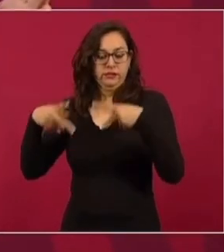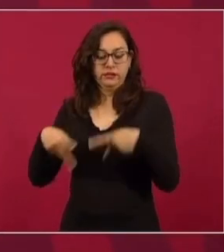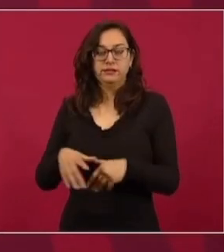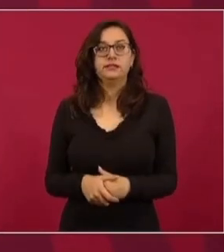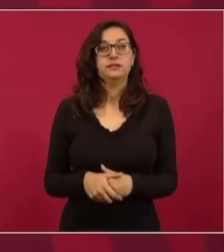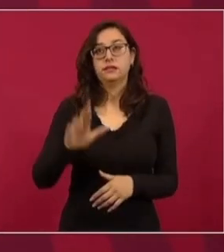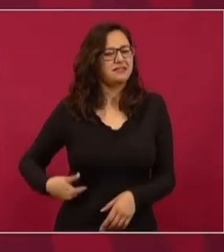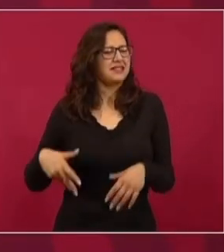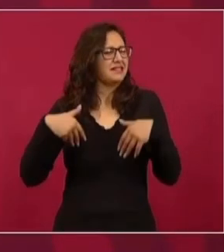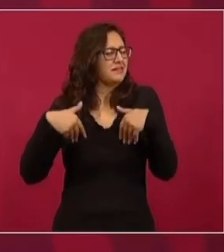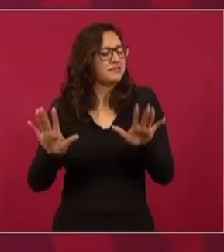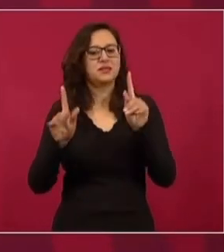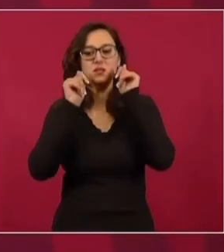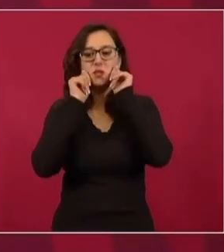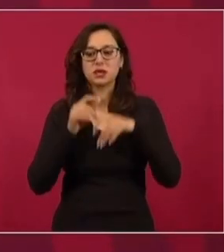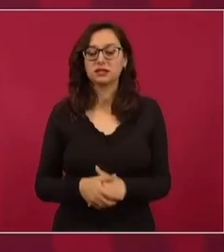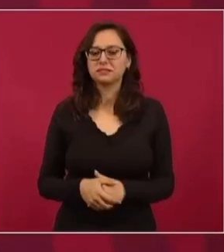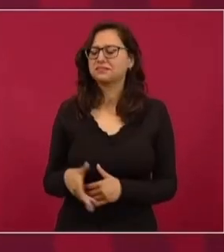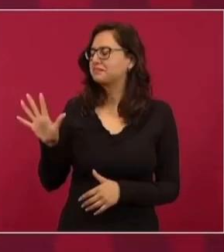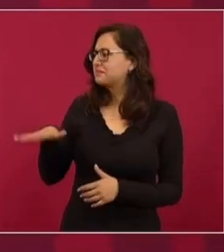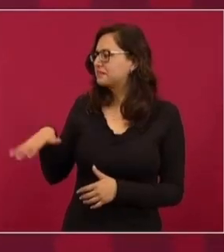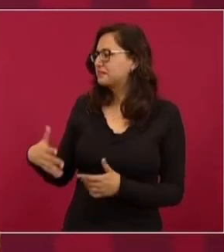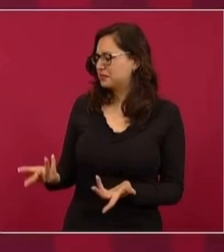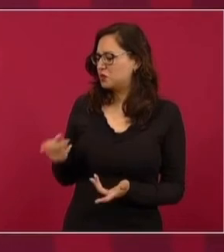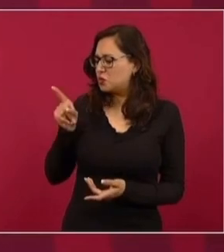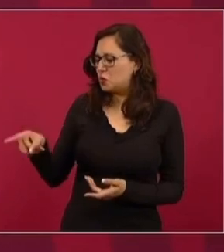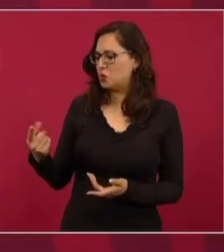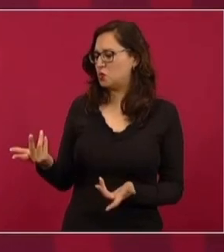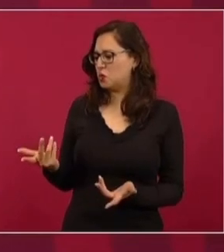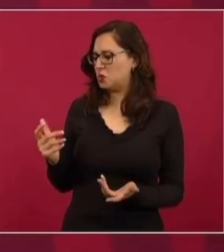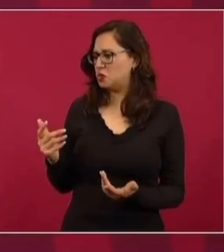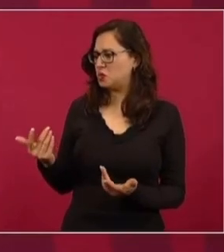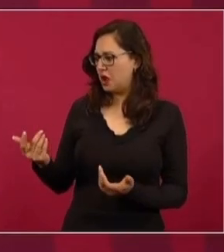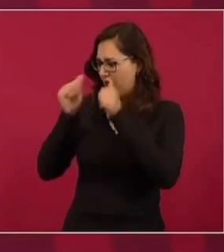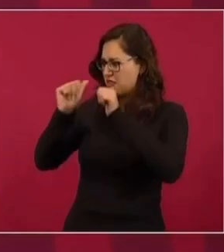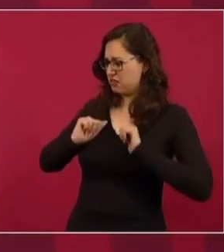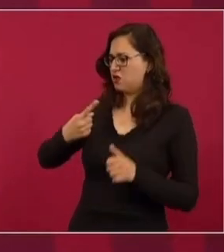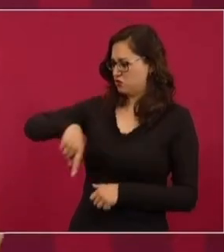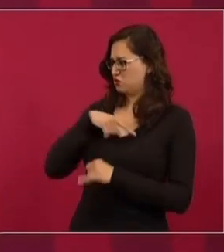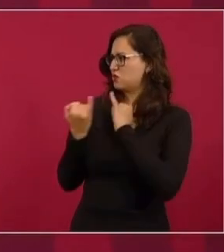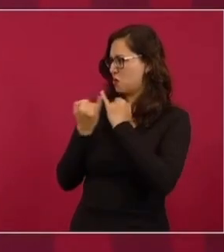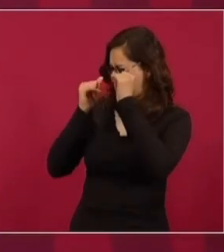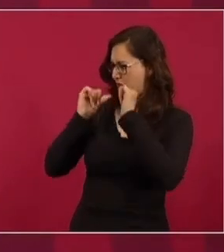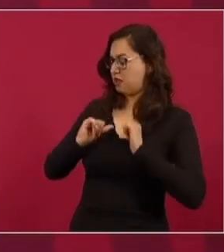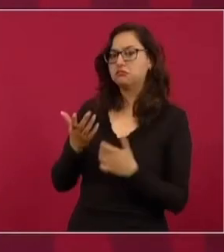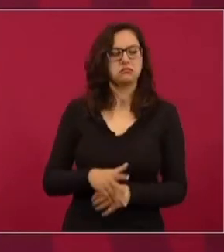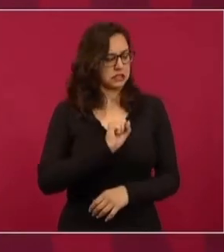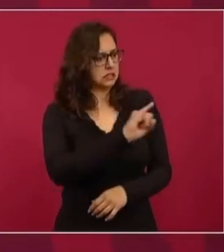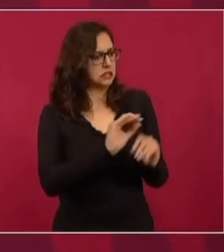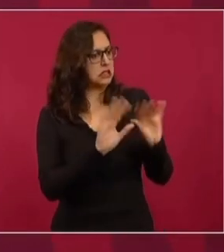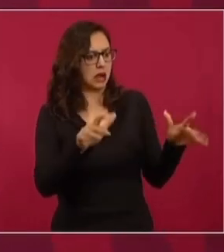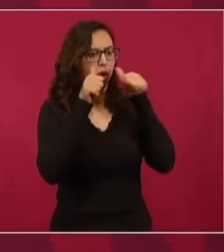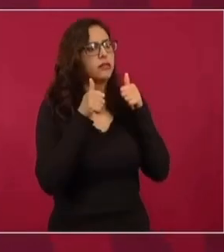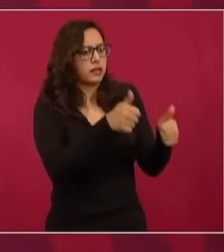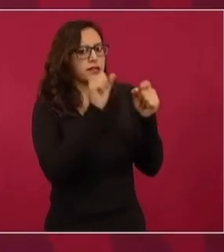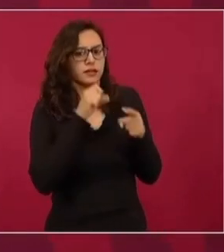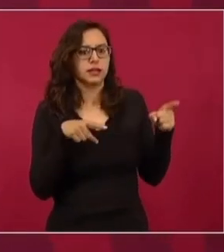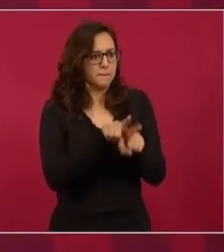Una vez me reuní con un grupo de empresarios. ¿Y por qué no nos dejas? ¿Por qué no nos das a nosotros el mismo tiempo? Le digo, sí, sí, le doy el tiempo. Nada más que ustedes